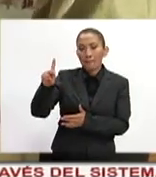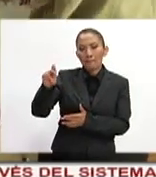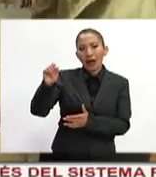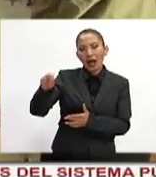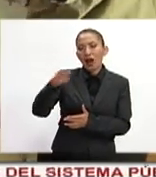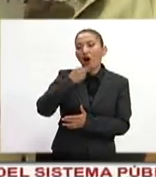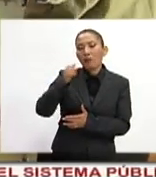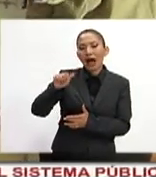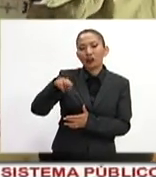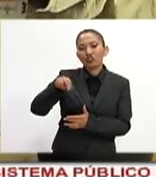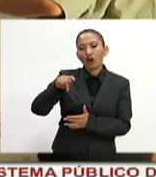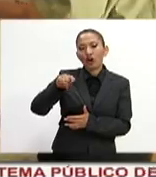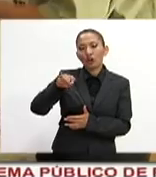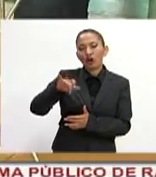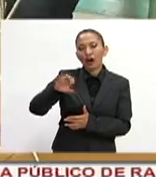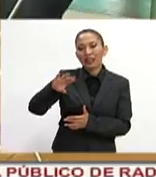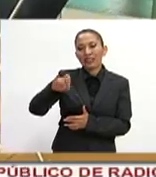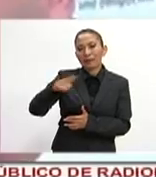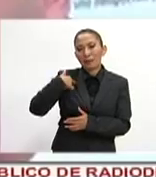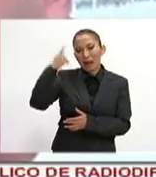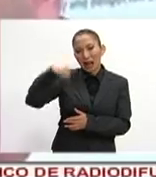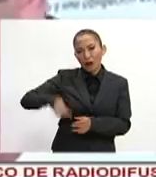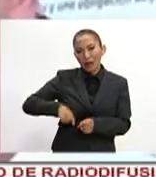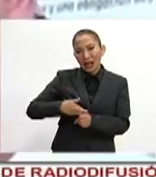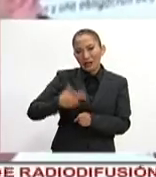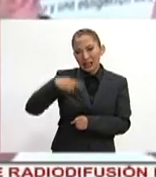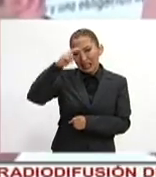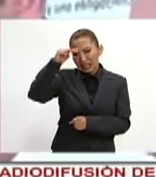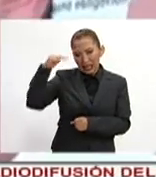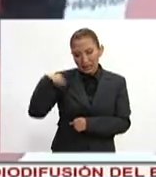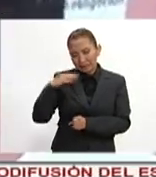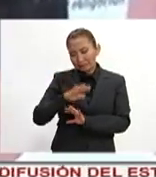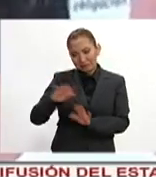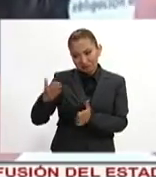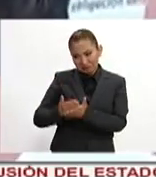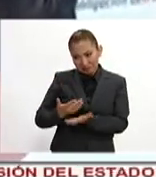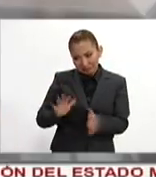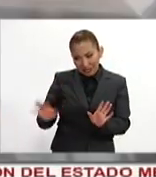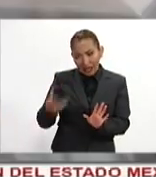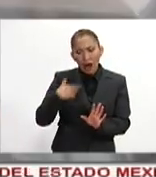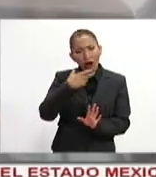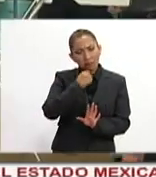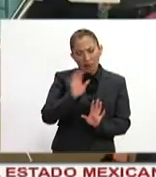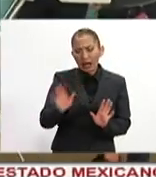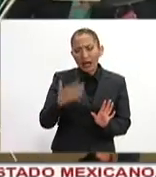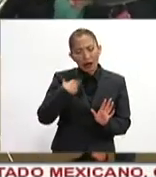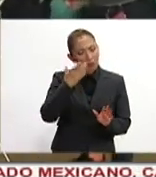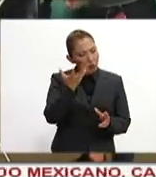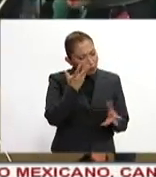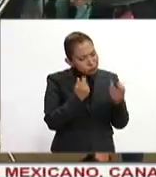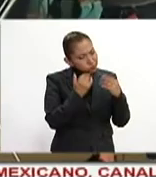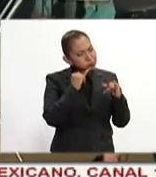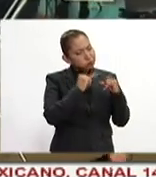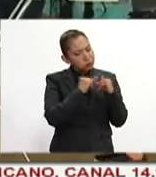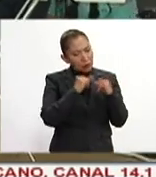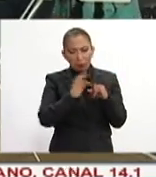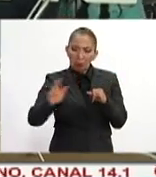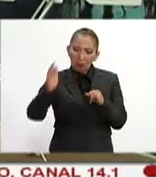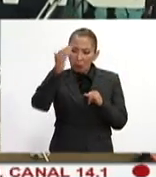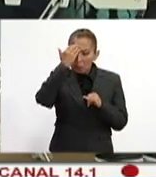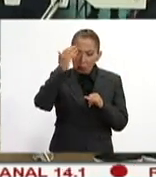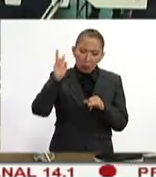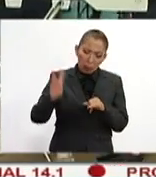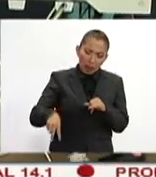panista Antonio Echeverría en la elección para gobernador en Nayarit. Reiteró ser un hombre con formación institucional, por lo que